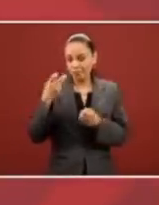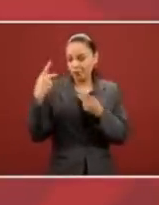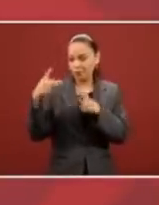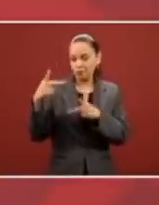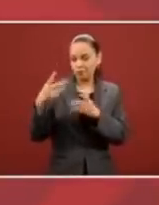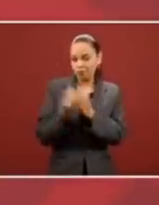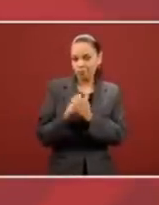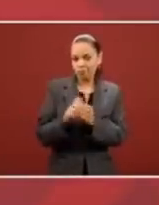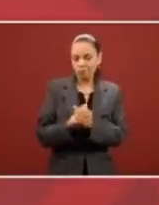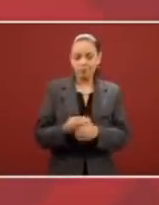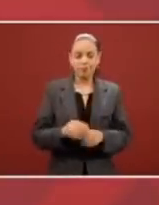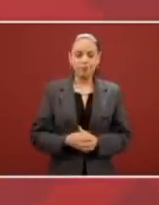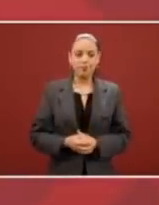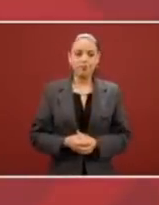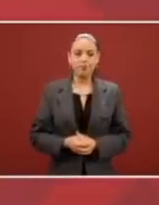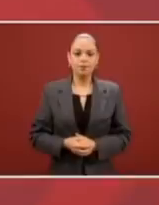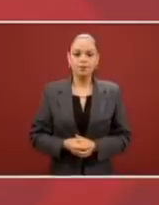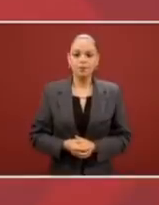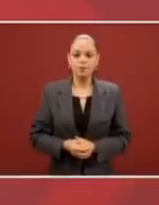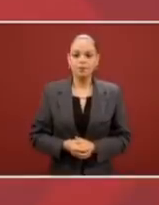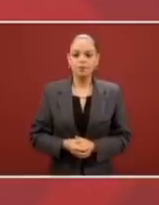a los que